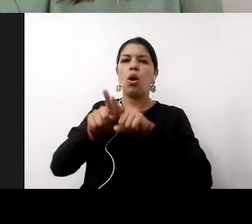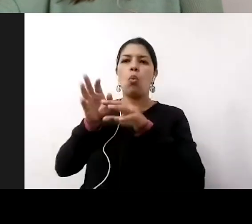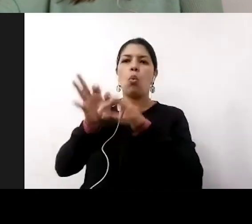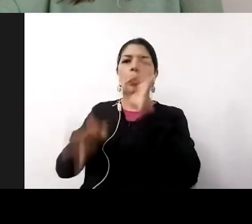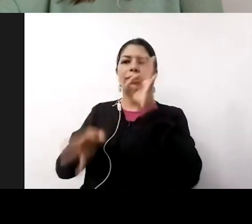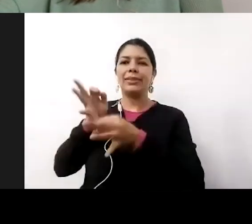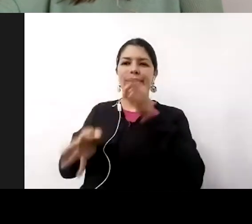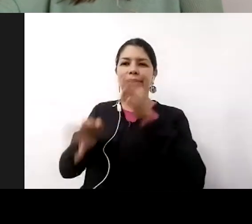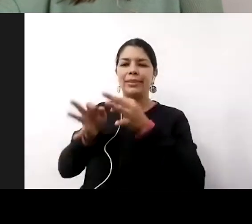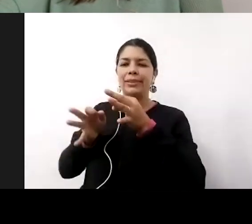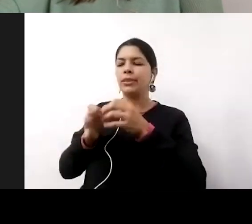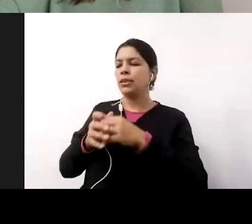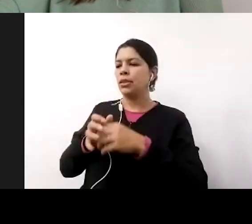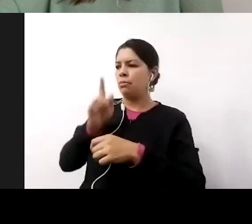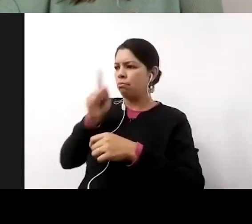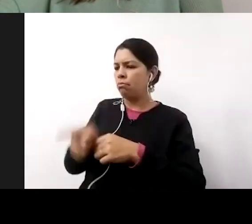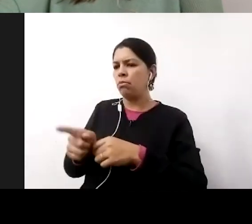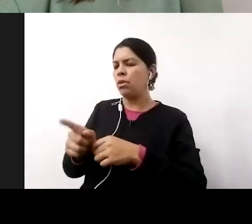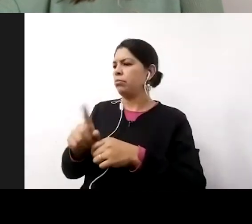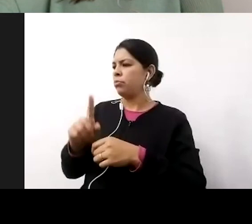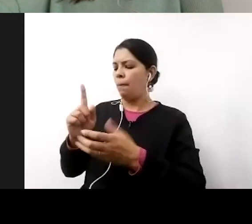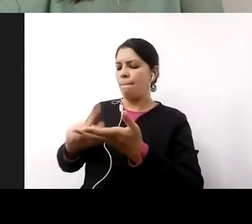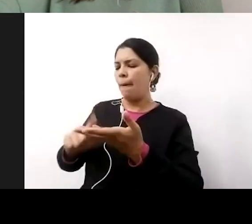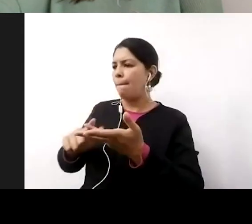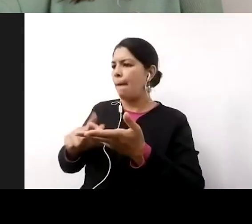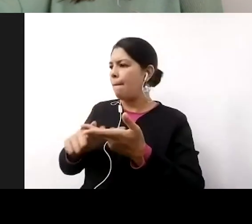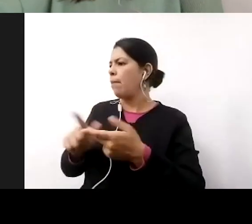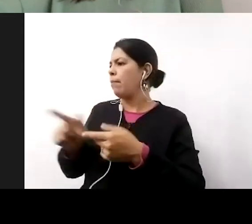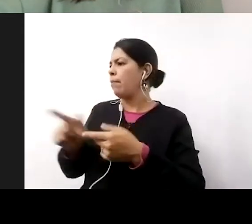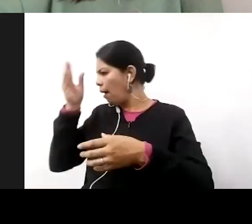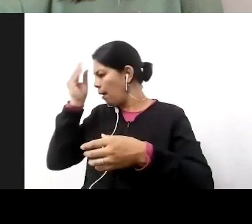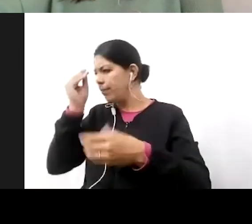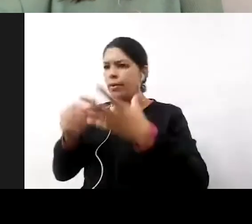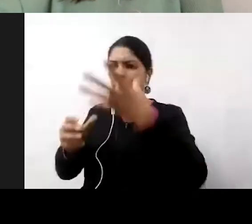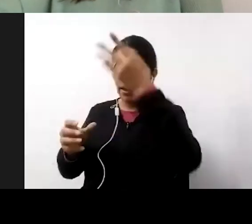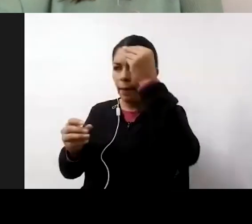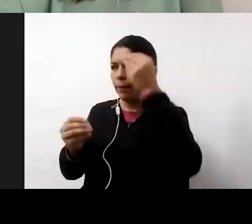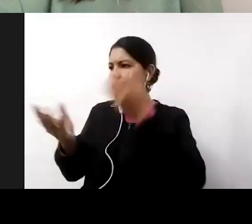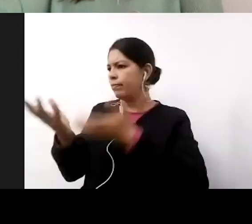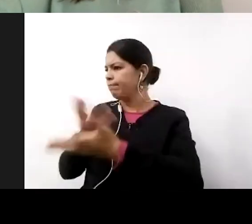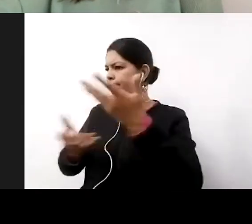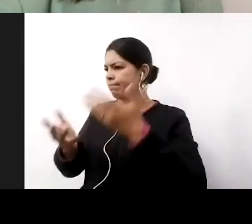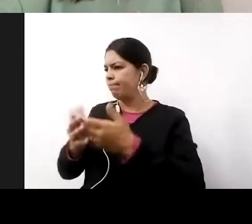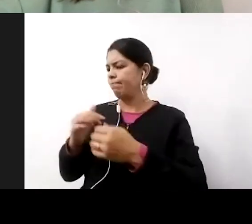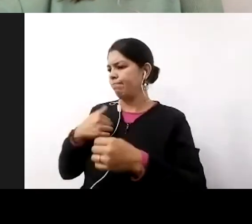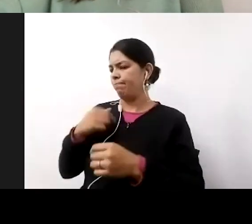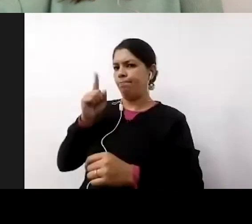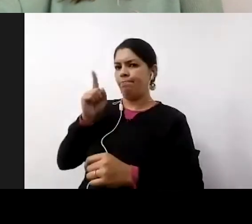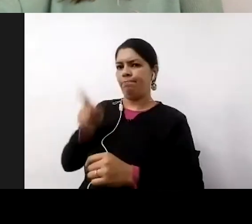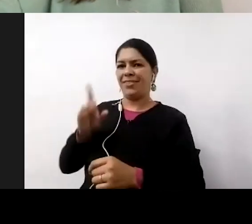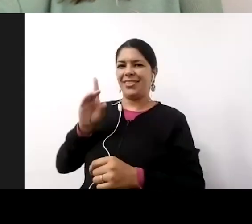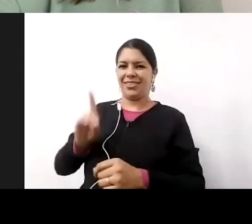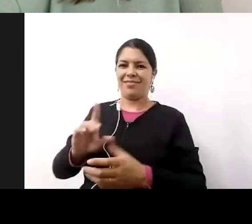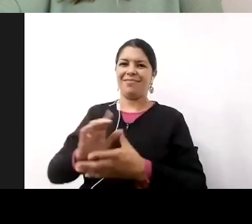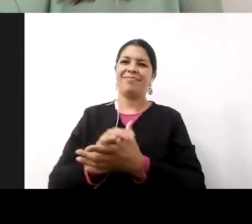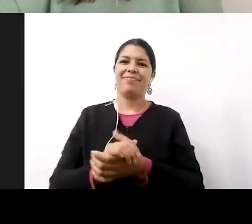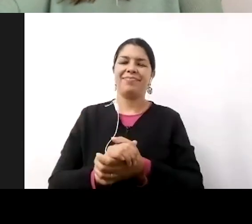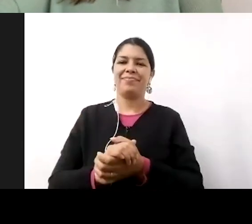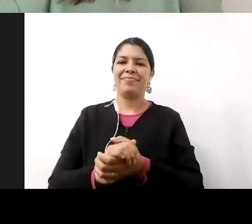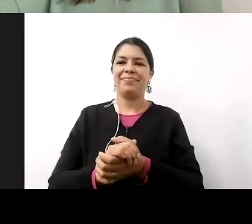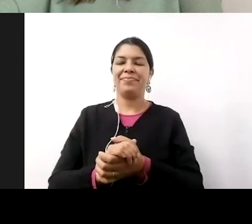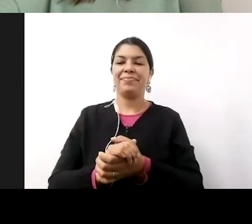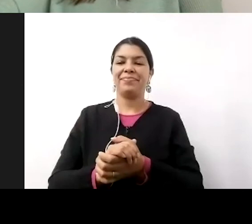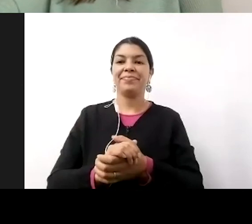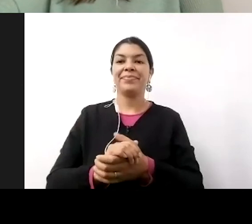un aprendizaje significativo en las partes del conflicto. Sí, ahora, ya habiendo escuchado toda esta